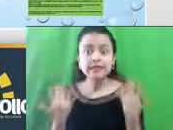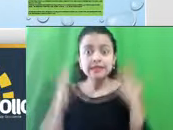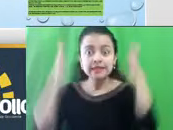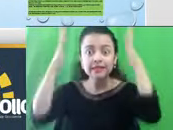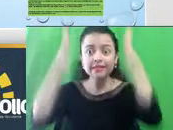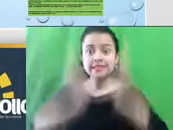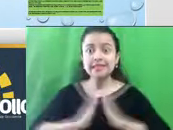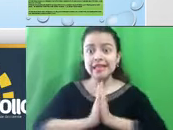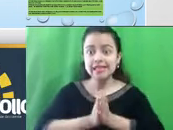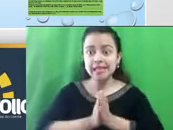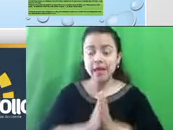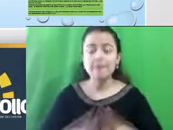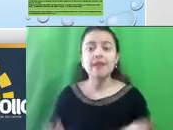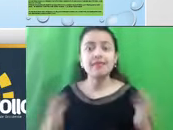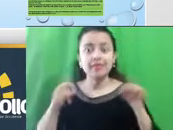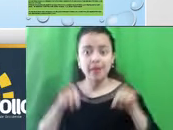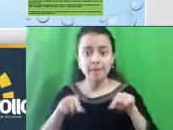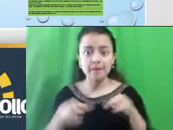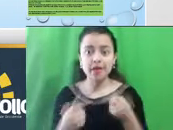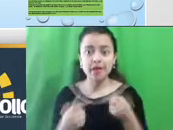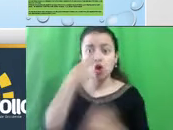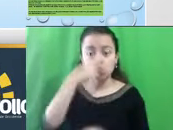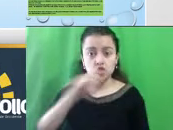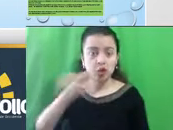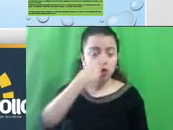participación también de los hijos de los funcionarios.